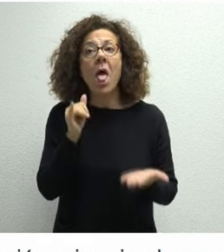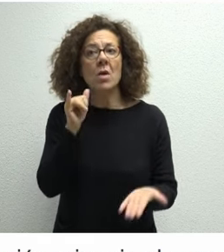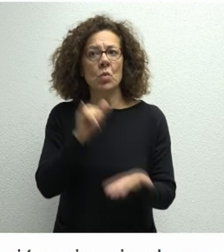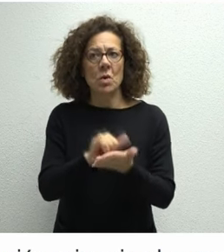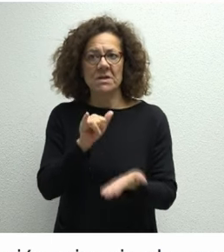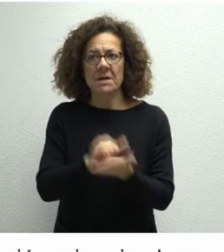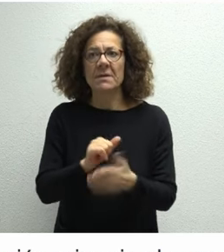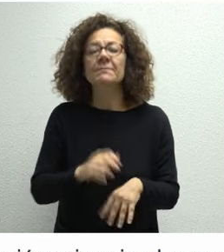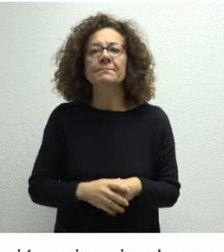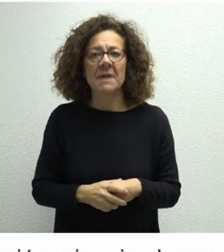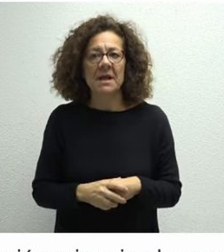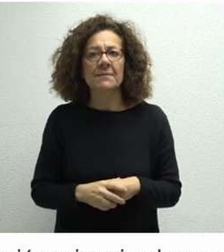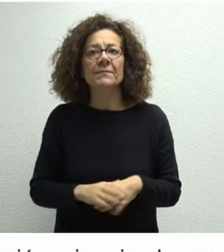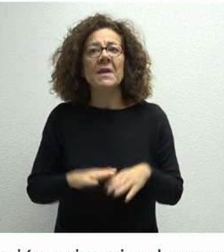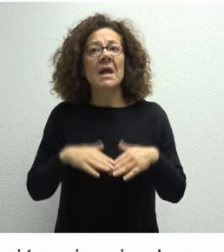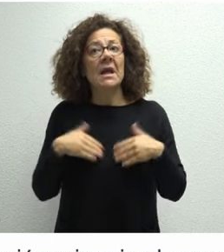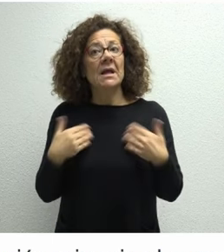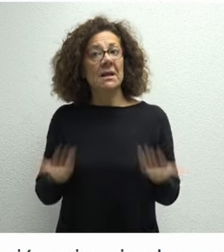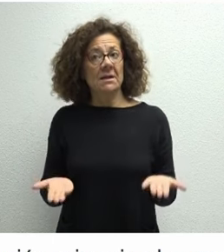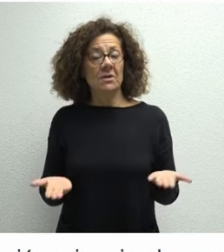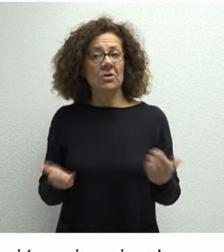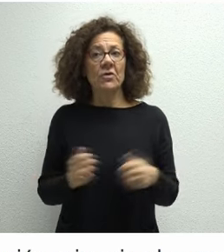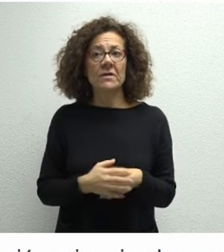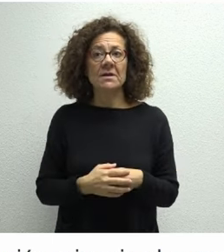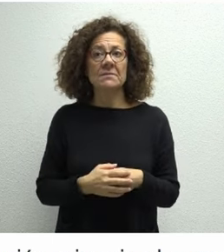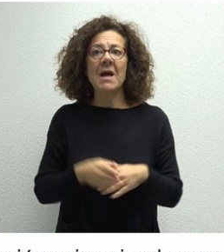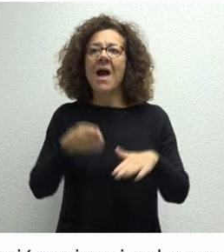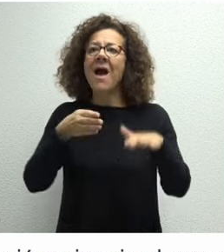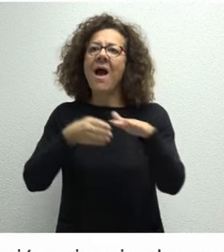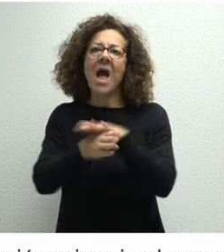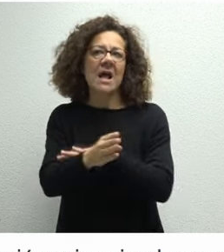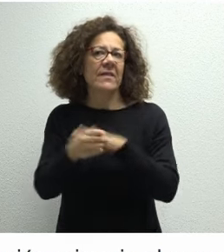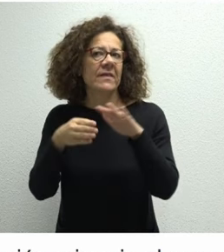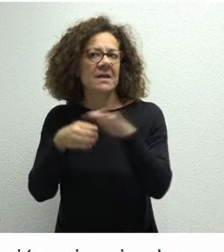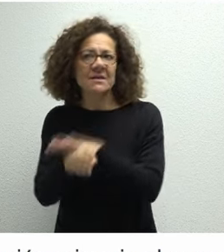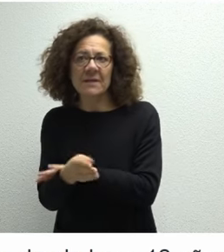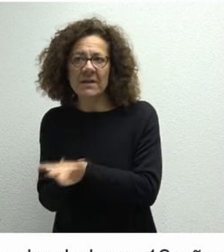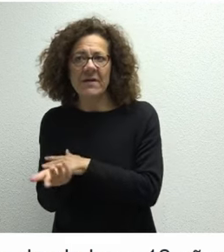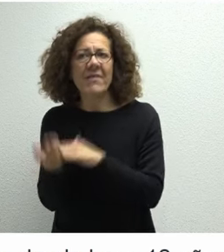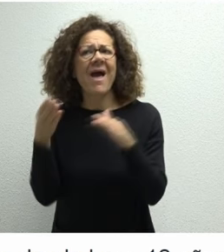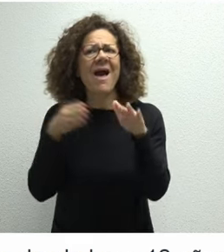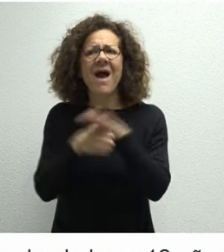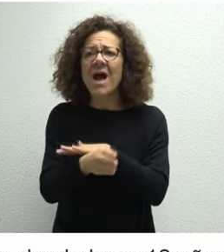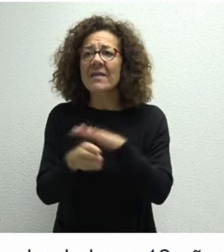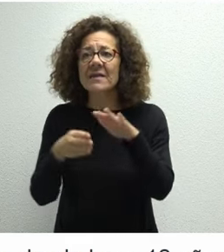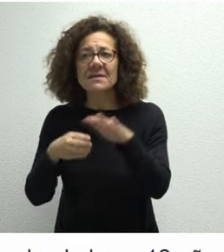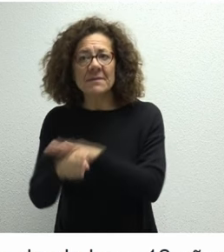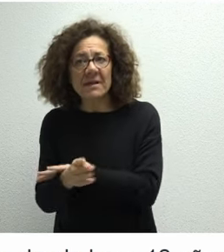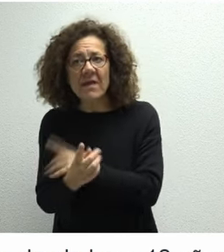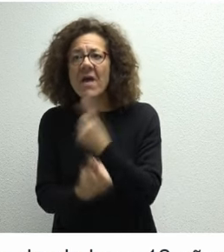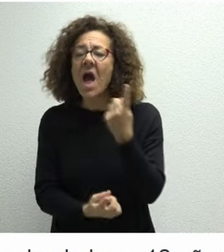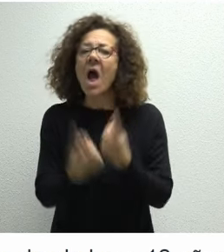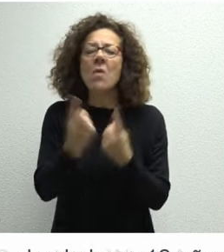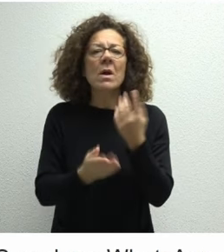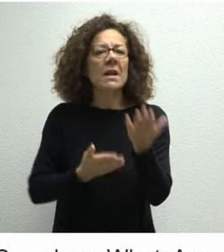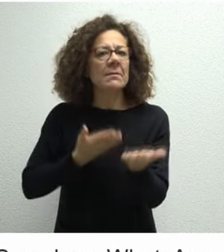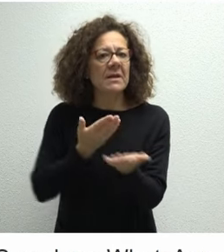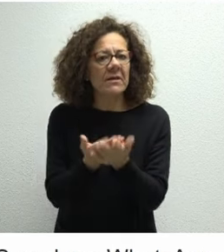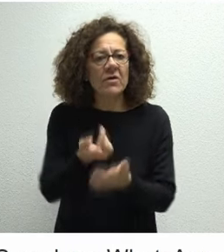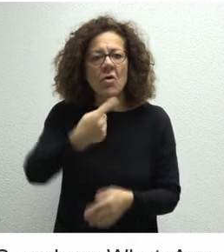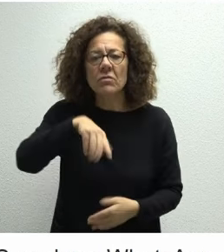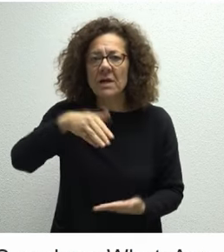WhatsApp Vale entonces accesibilidad vale accesibilidad a cualquier petición que nos